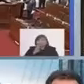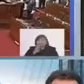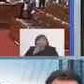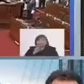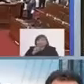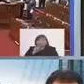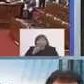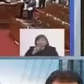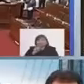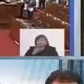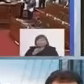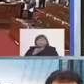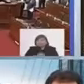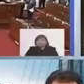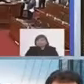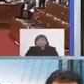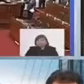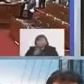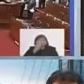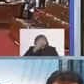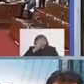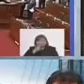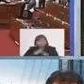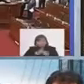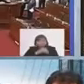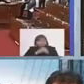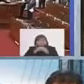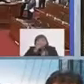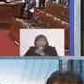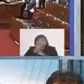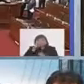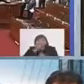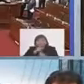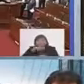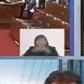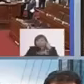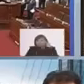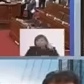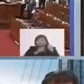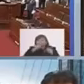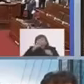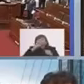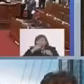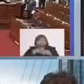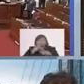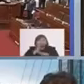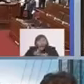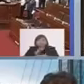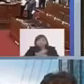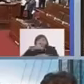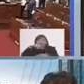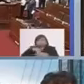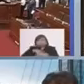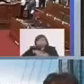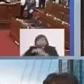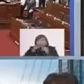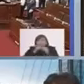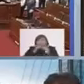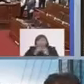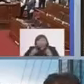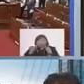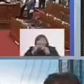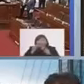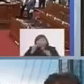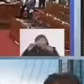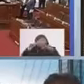de Castillo y cumpliendo sus órdenes, acatan las resoluciones que se emanen del Congreso en las condiciones en las que se están produciendo. Todo esto con las